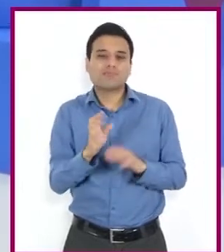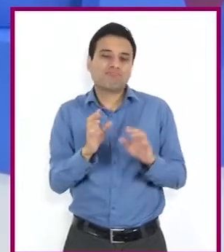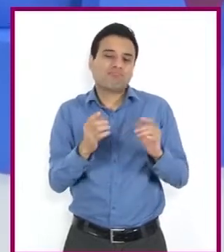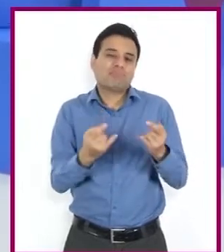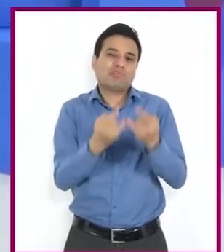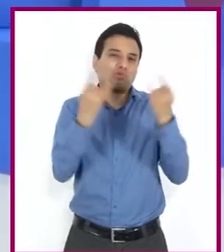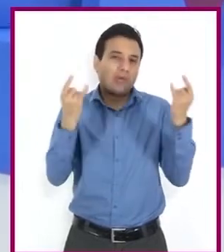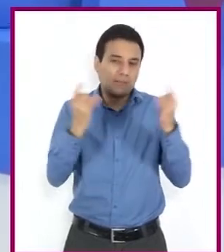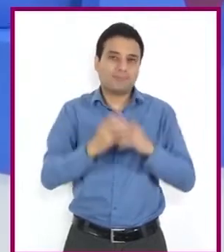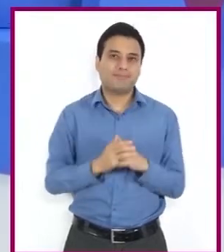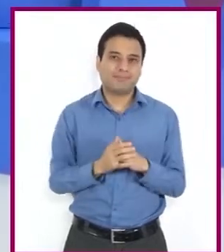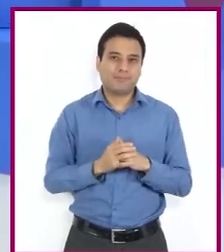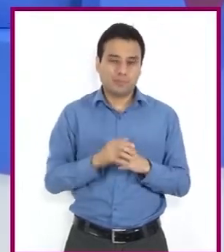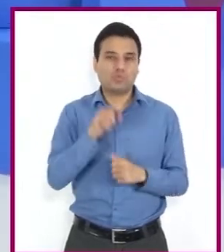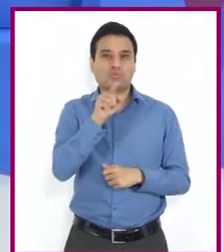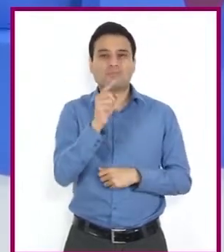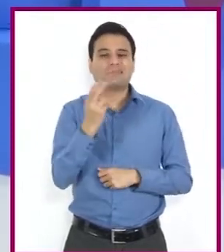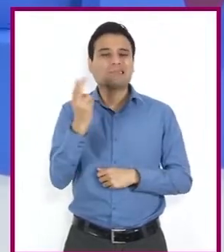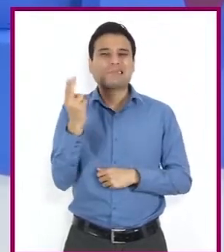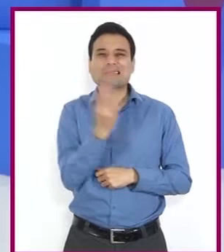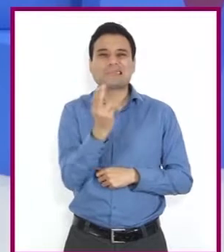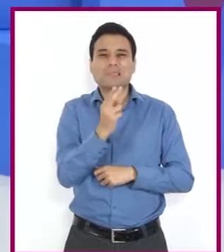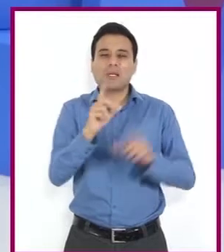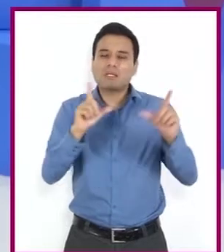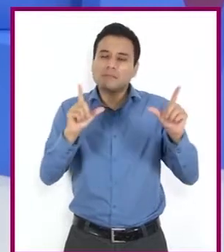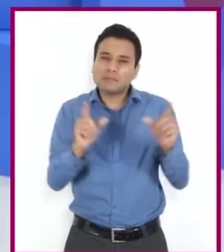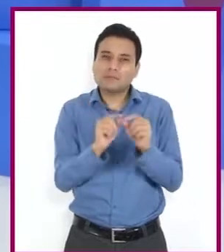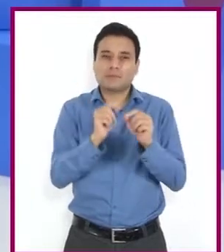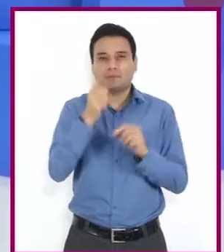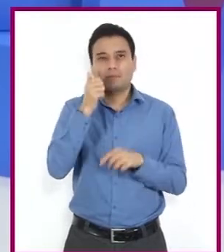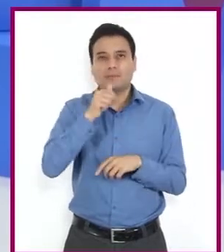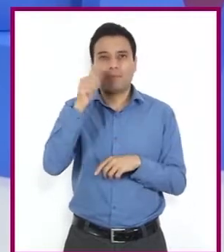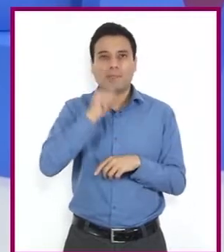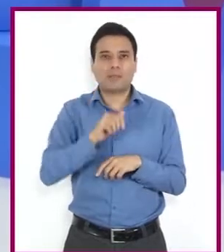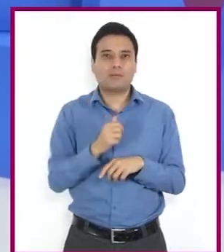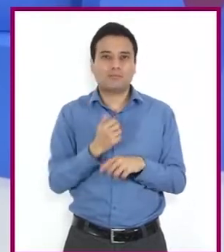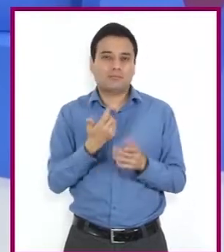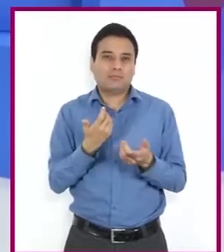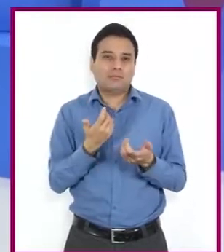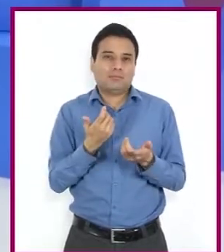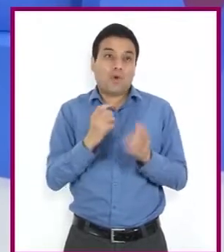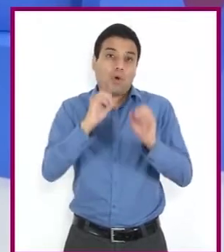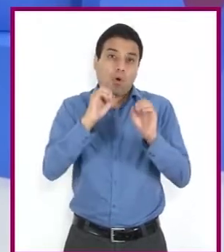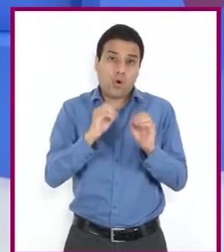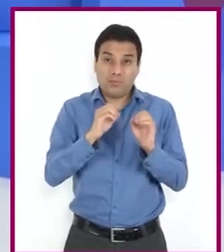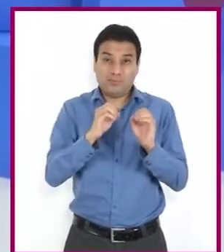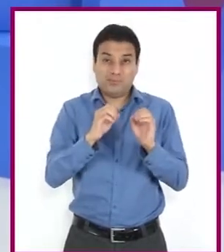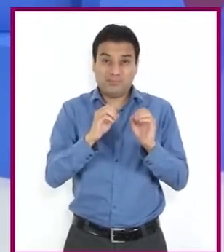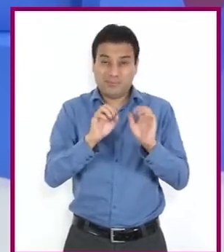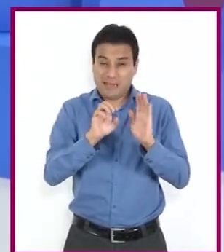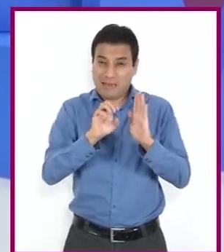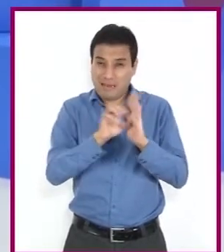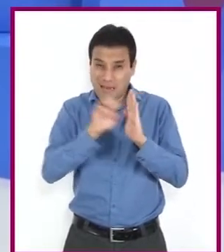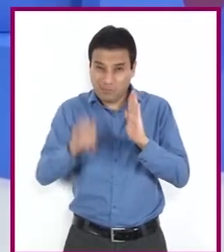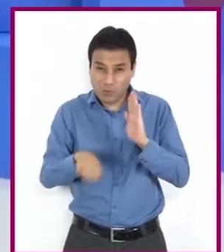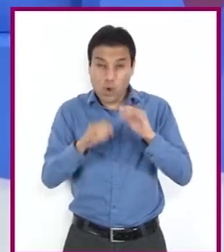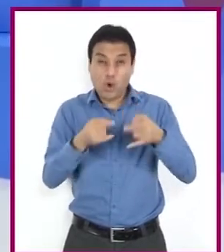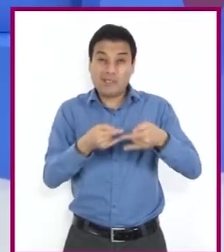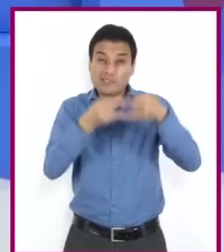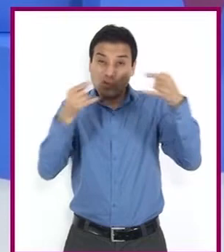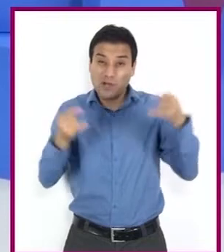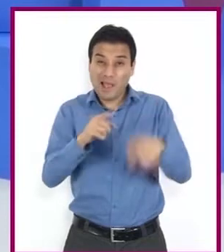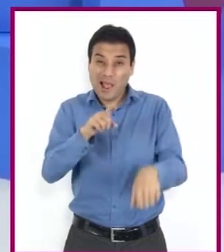es importante sintetizar nuestra historia, ya que de lo contrario realizaríamos la ilustración de un